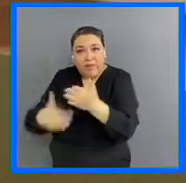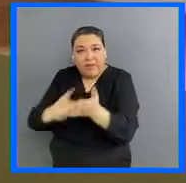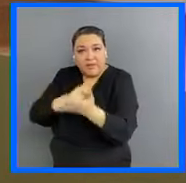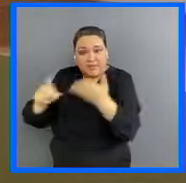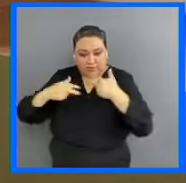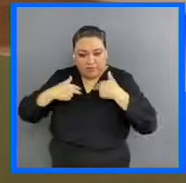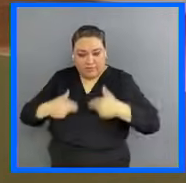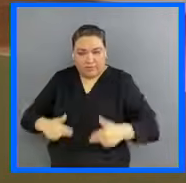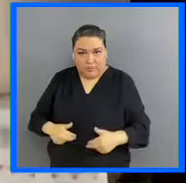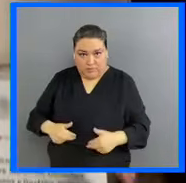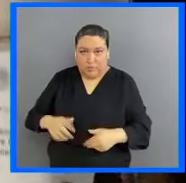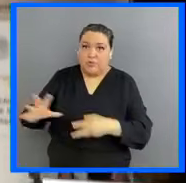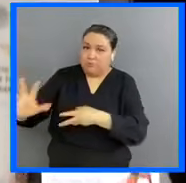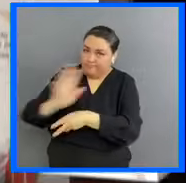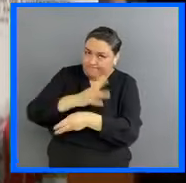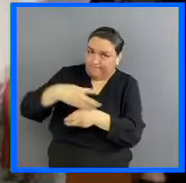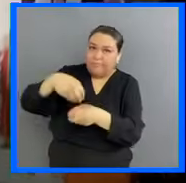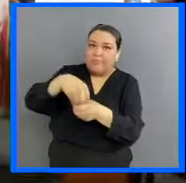inclusión.